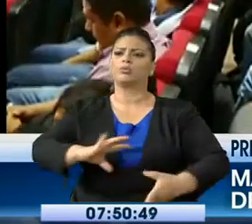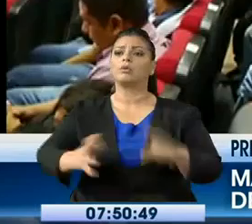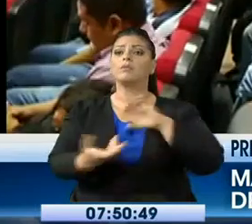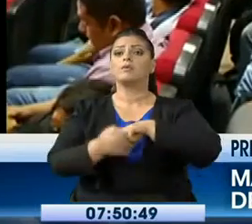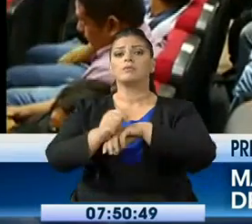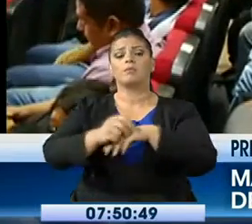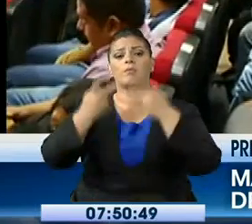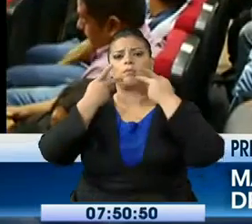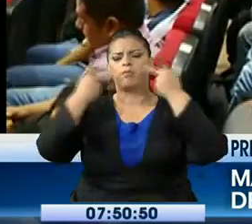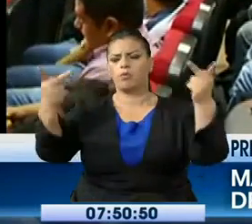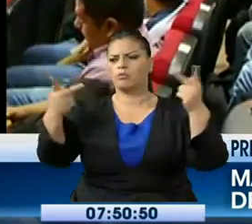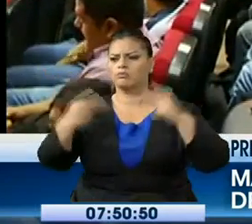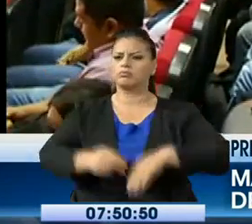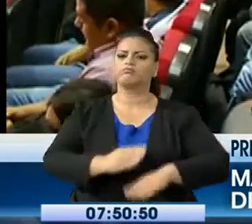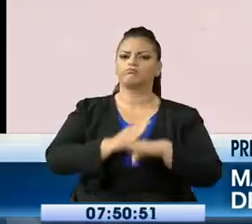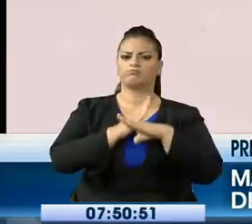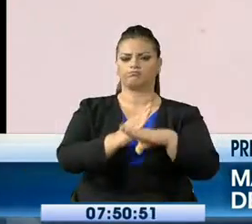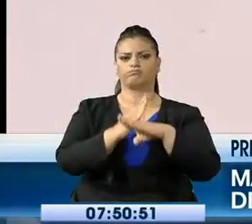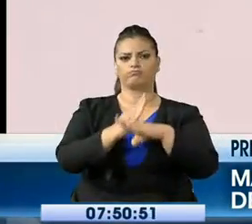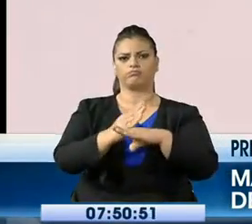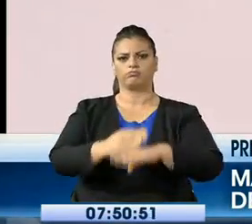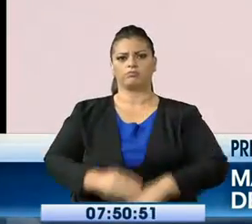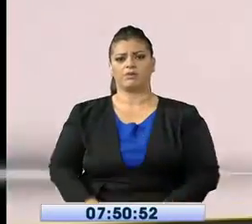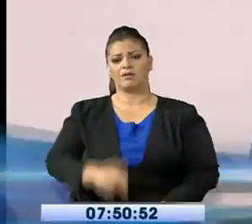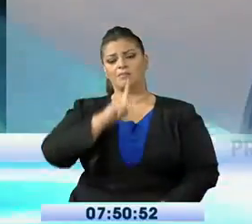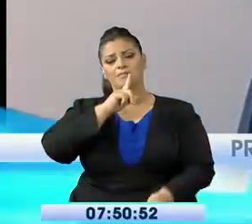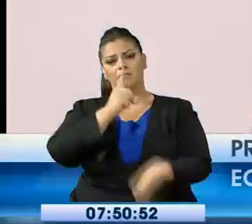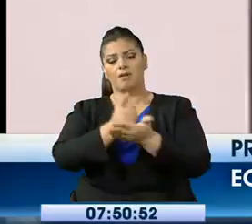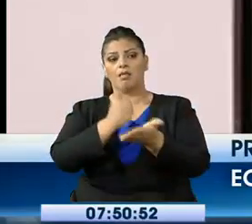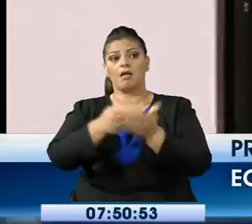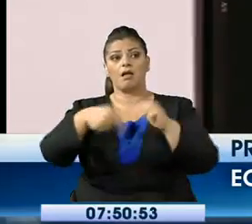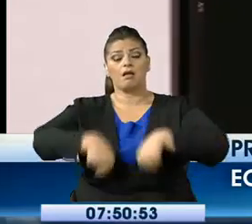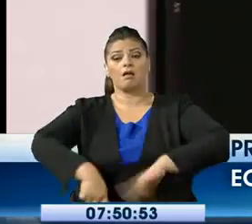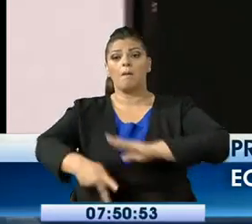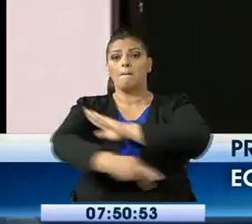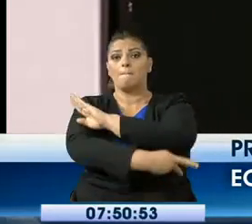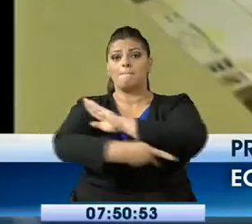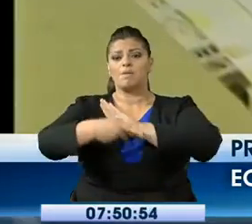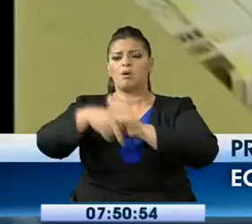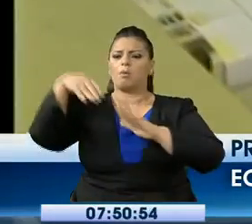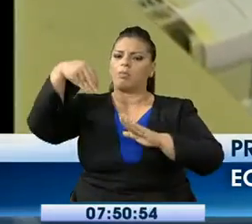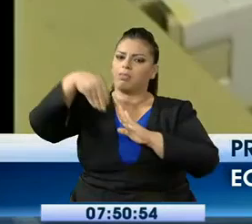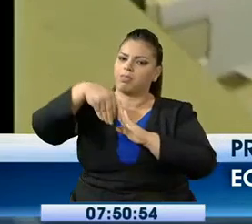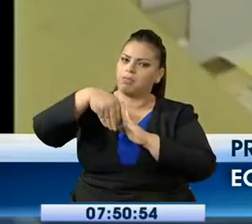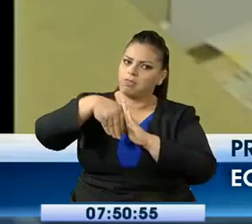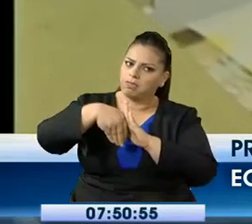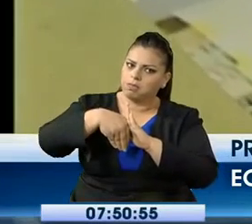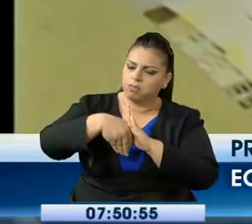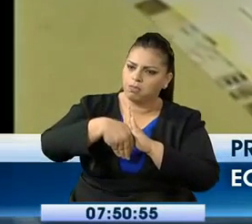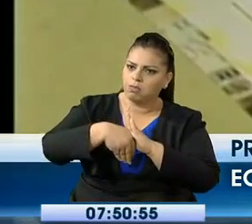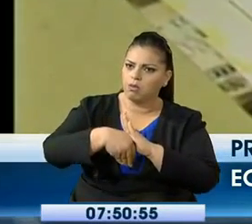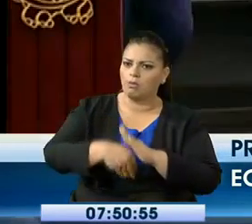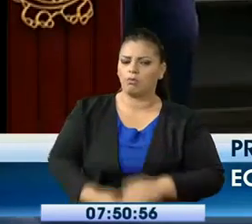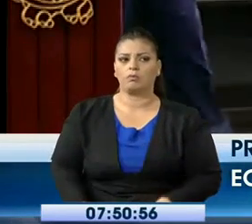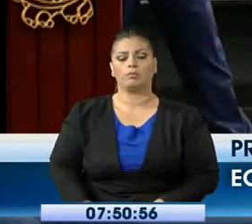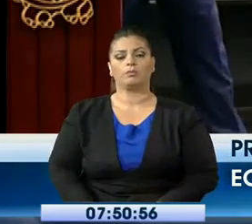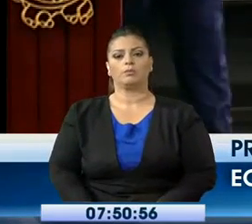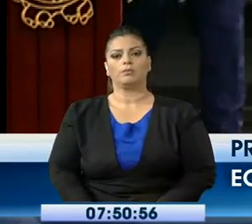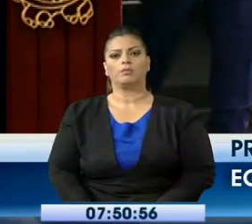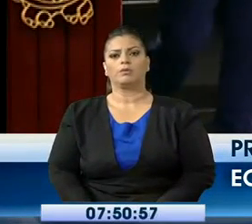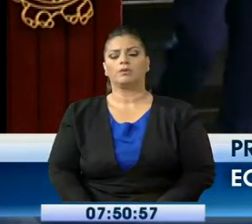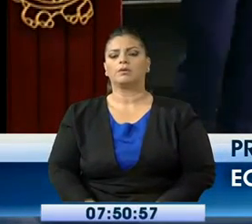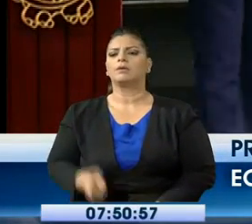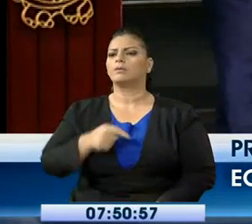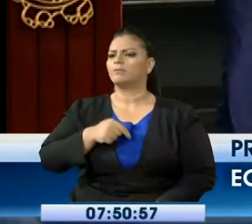dinamizador de la economía, pese a que la caída estrepitosa del precio internacional del petróleo y la apreciación del dólar pusieron